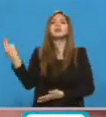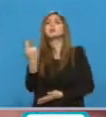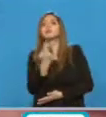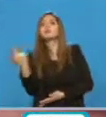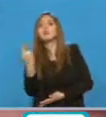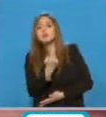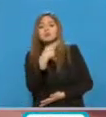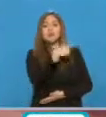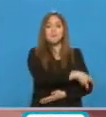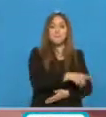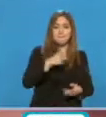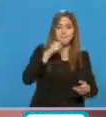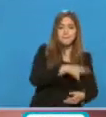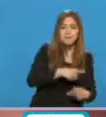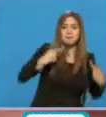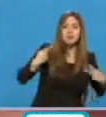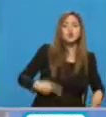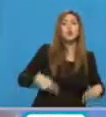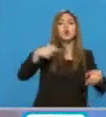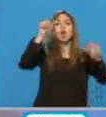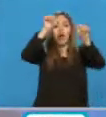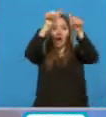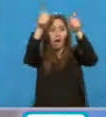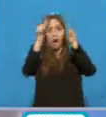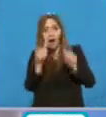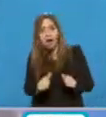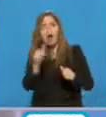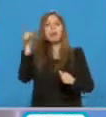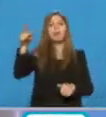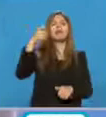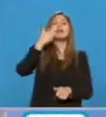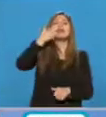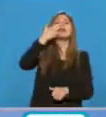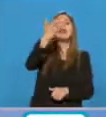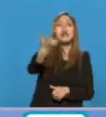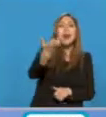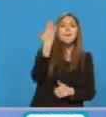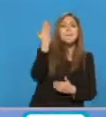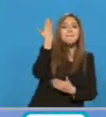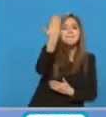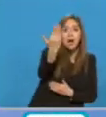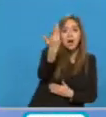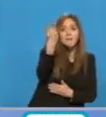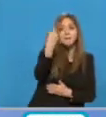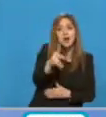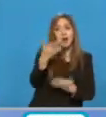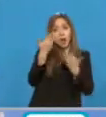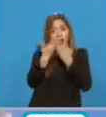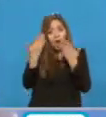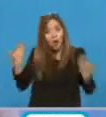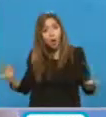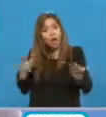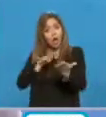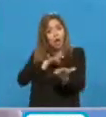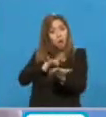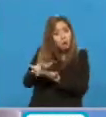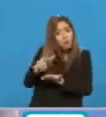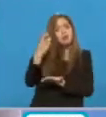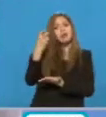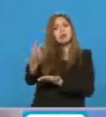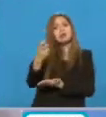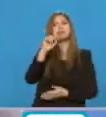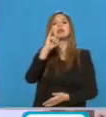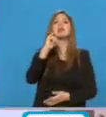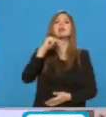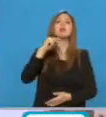población artística pedía a gritos, y qué mejor, por supuesto, a través de todos estos apoyos que son los que ahora brindan, como es la